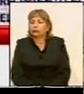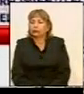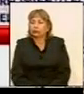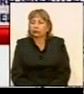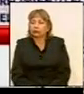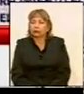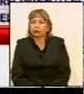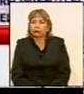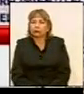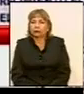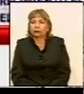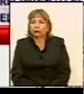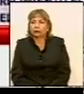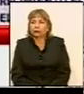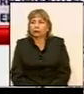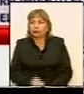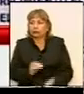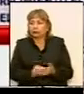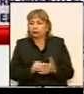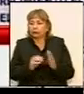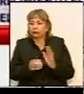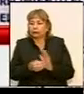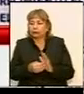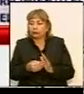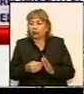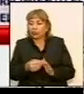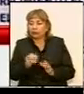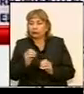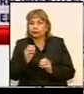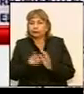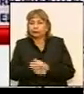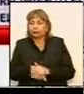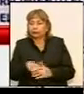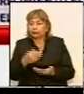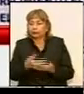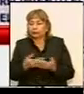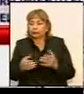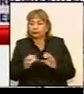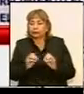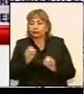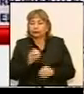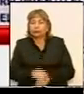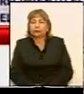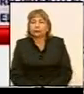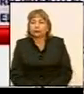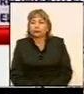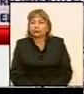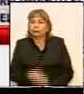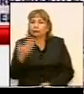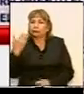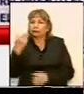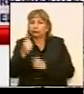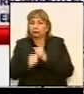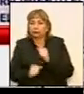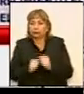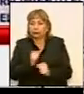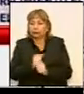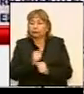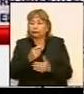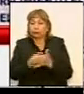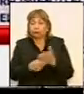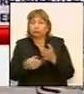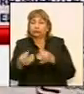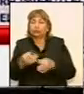Y el escenario de precios bajos es el mínimo alcanzado hace un par de años en precios de los